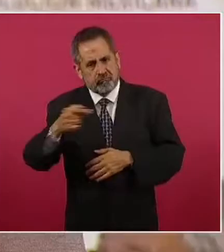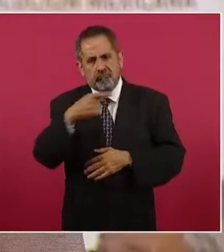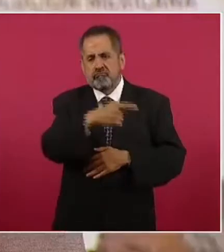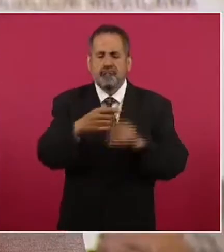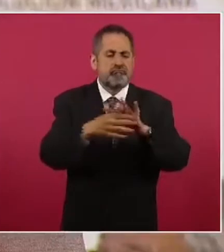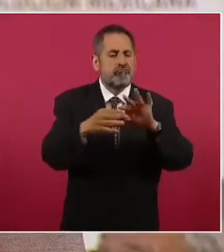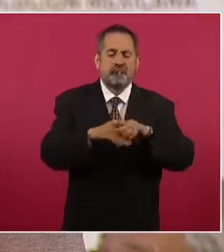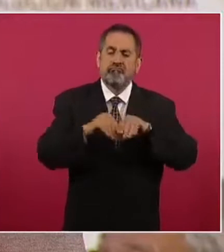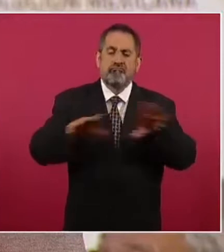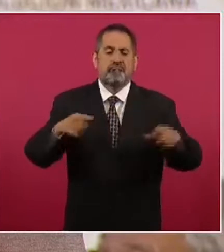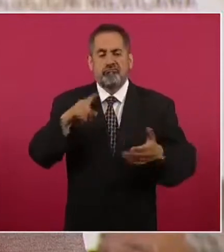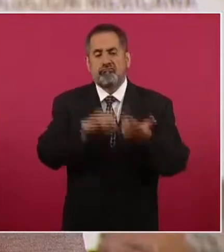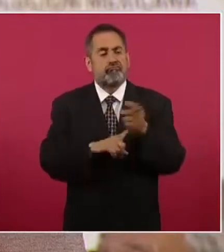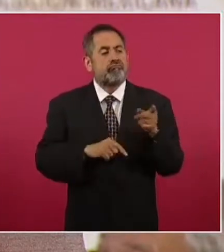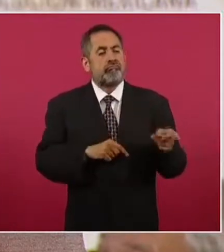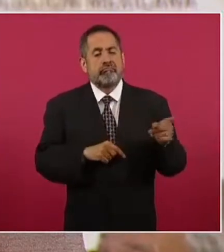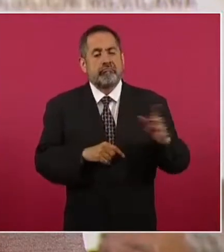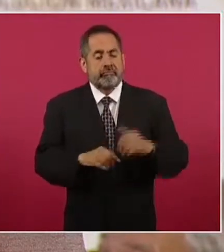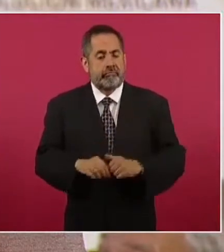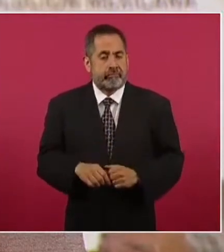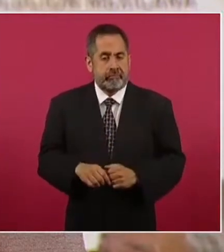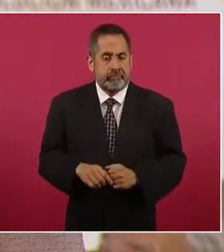dice que es